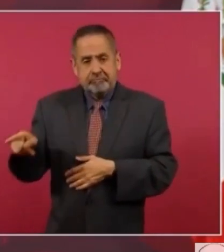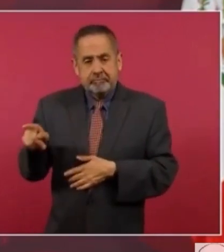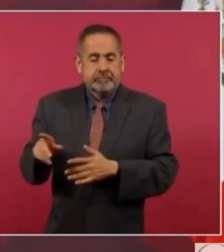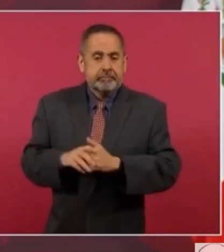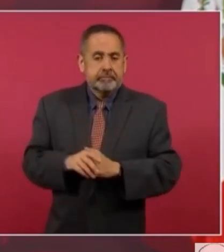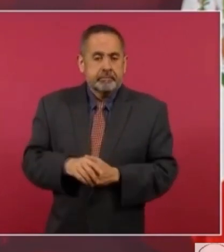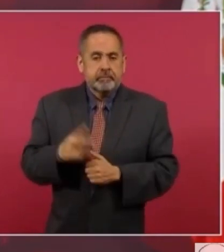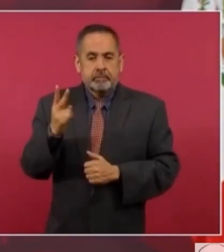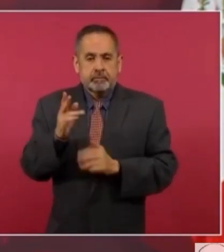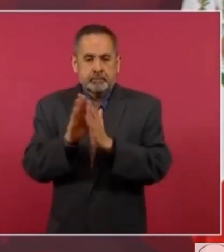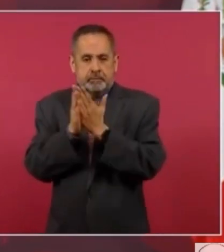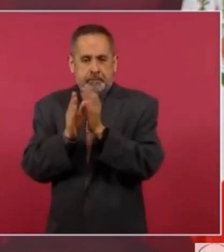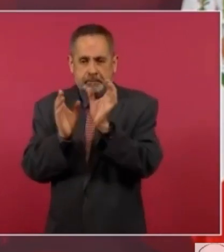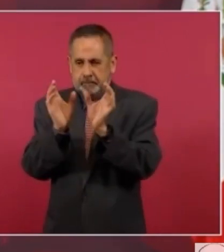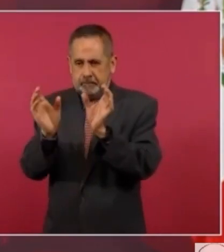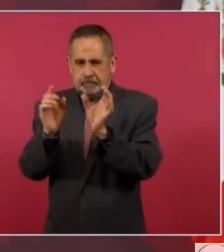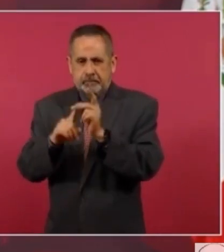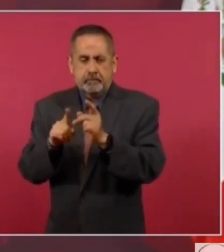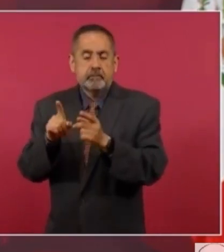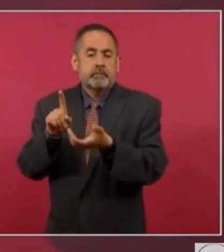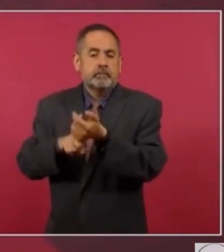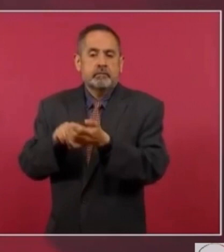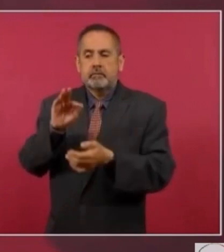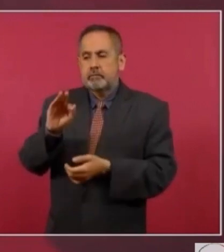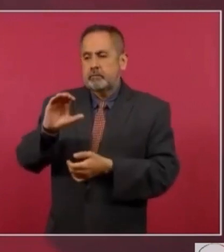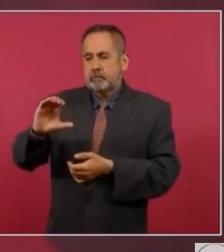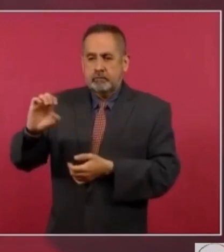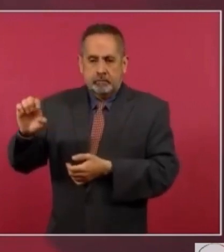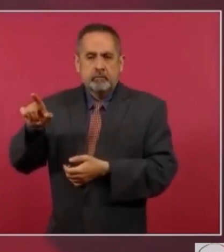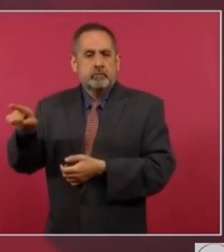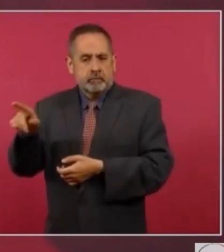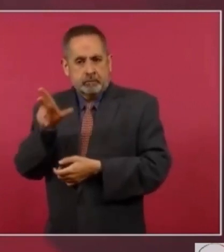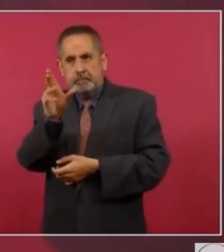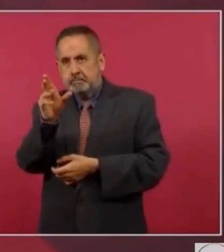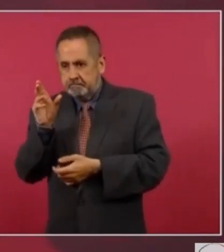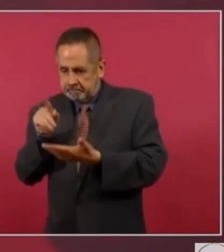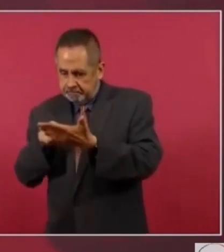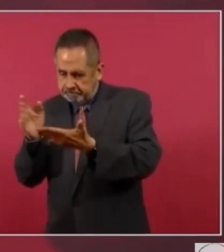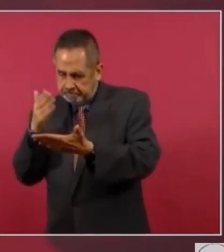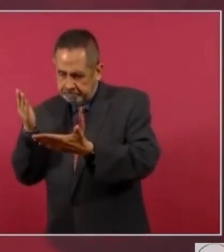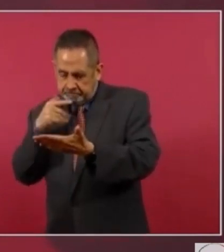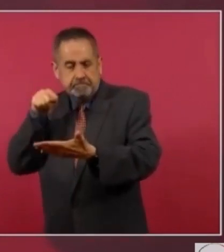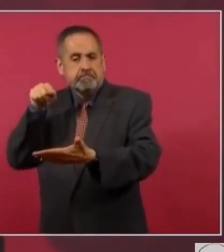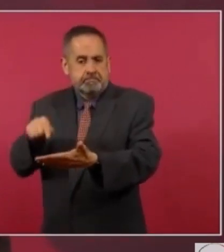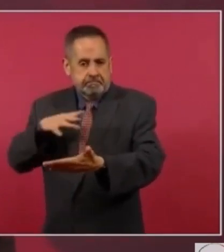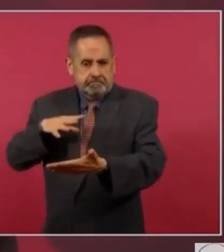Son 2 tomos del Fondo de Cultura Económica. A ver,